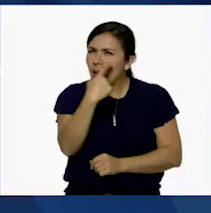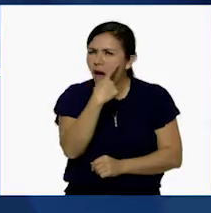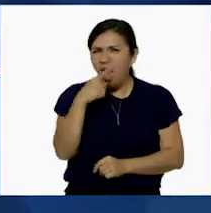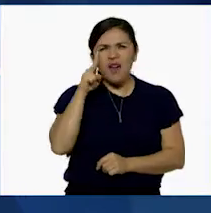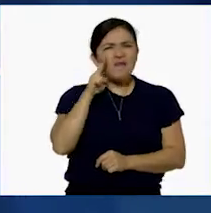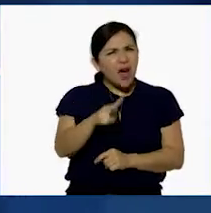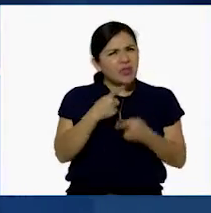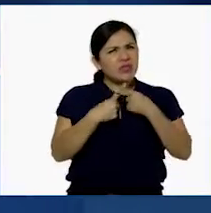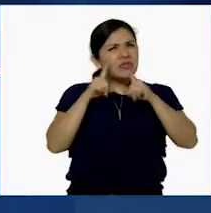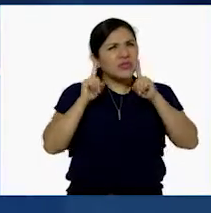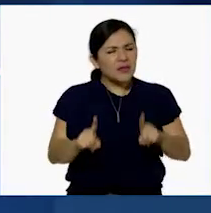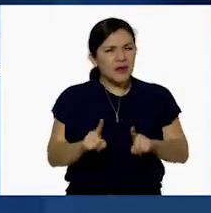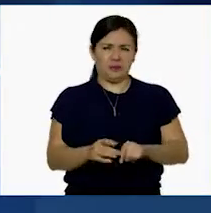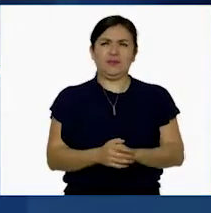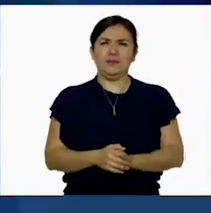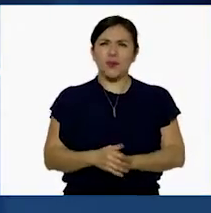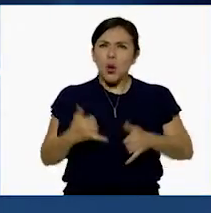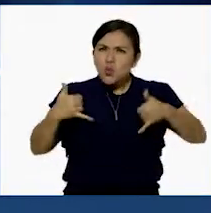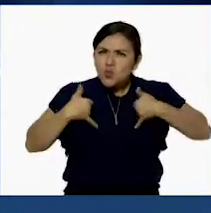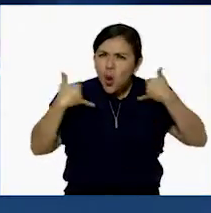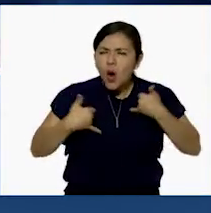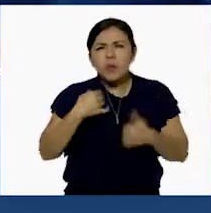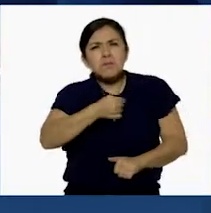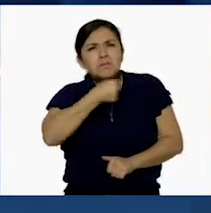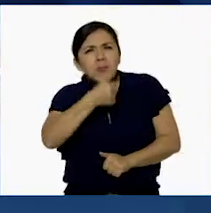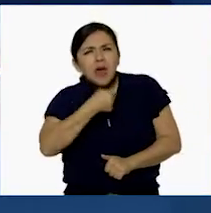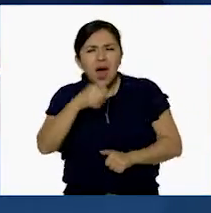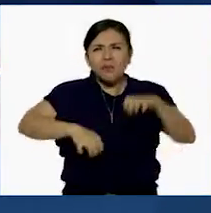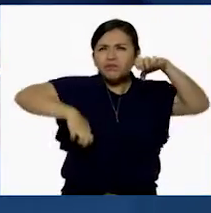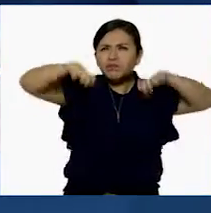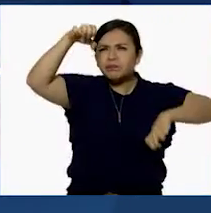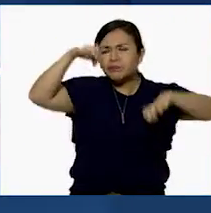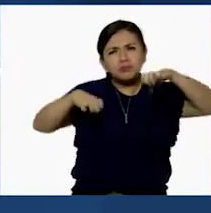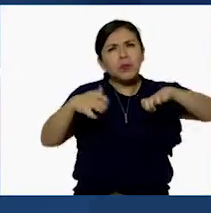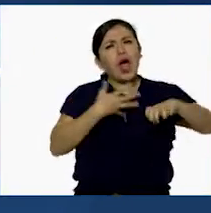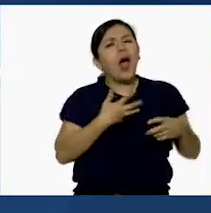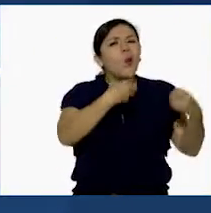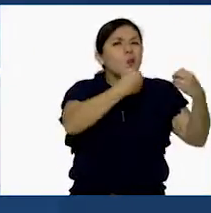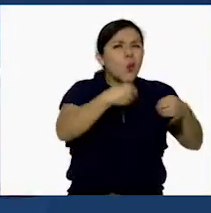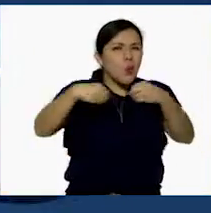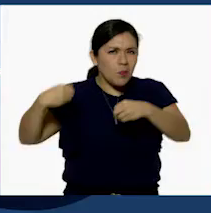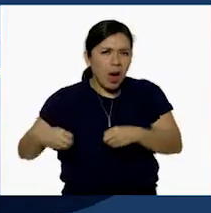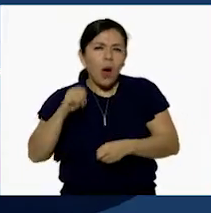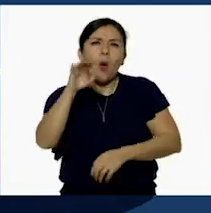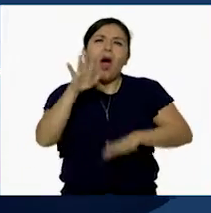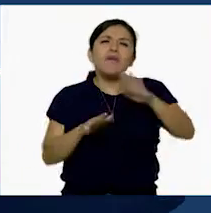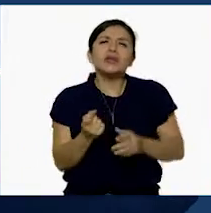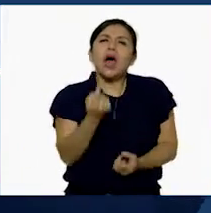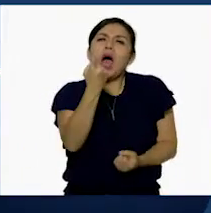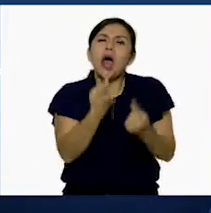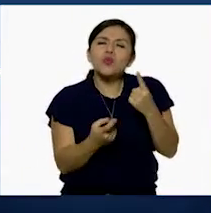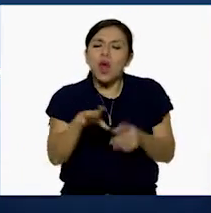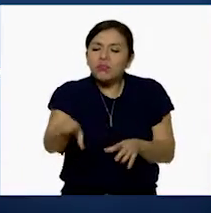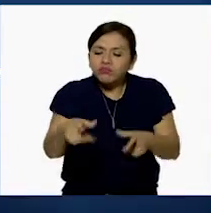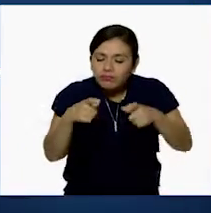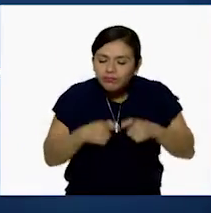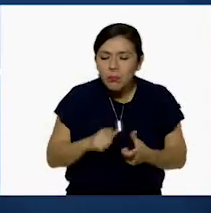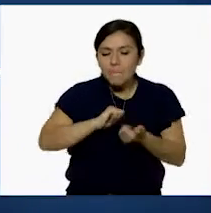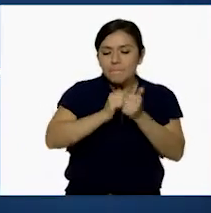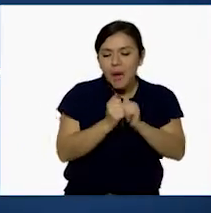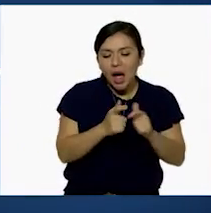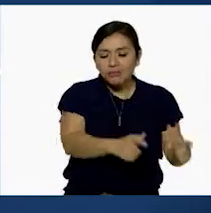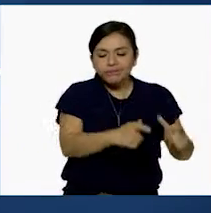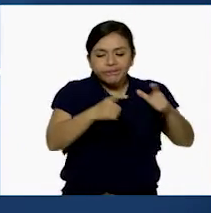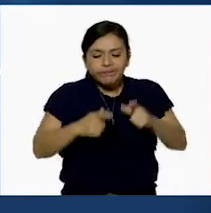diferente. Ninguna, ni joven ni vieja, estaba mucho tiempo ociosa. De vez en cuando una de ellas cogía una hogaza de pan